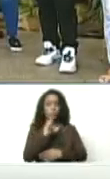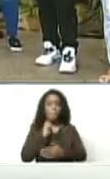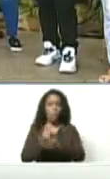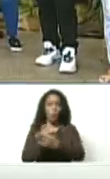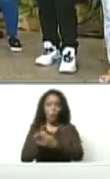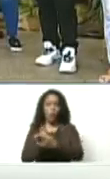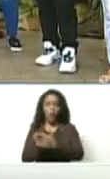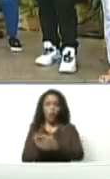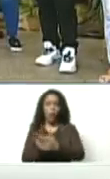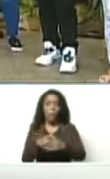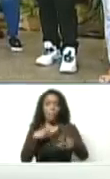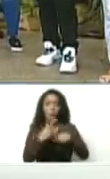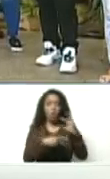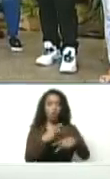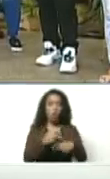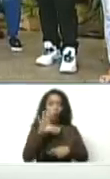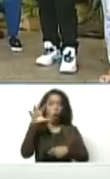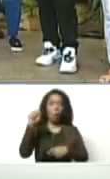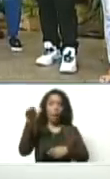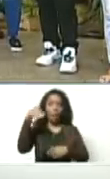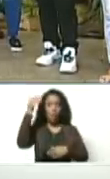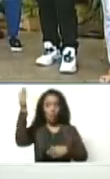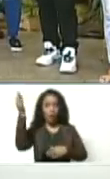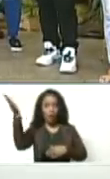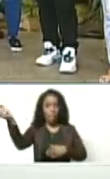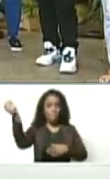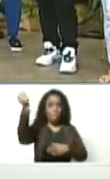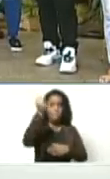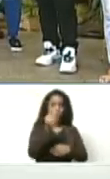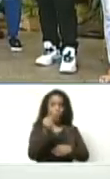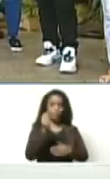fundamentalmente con producción importada.